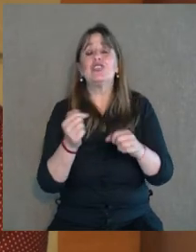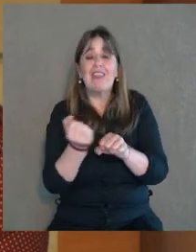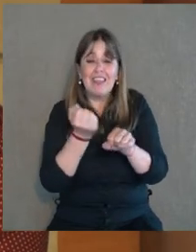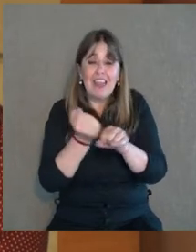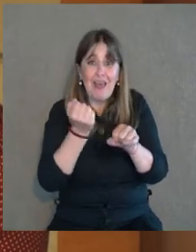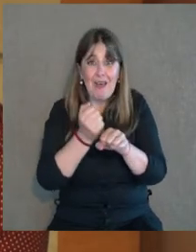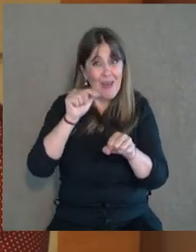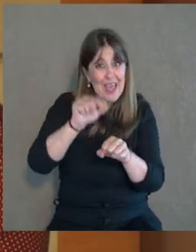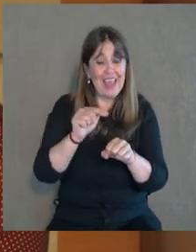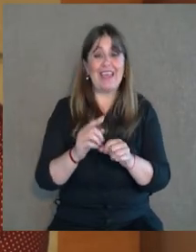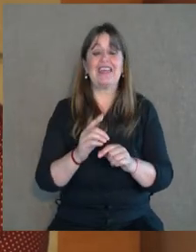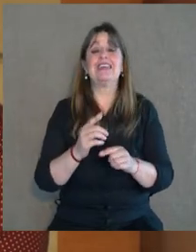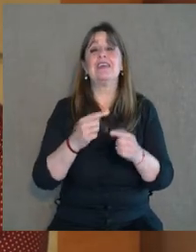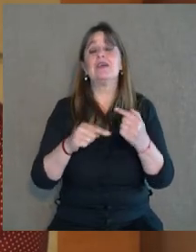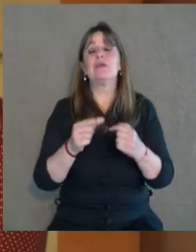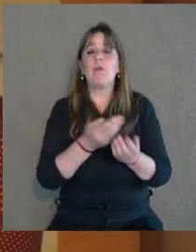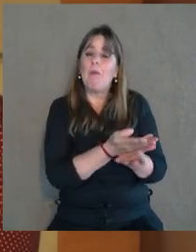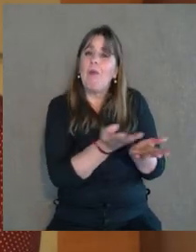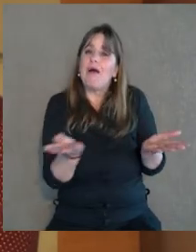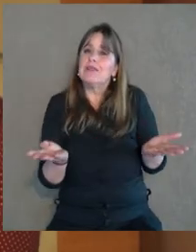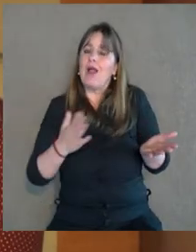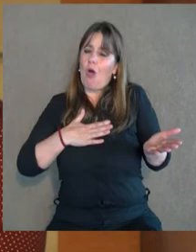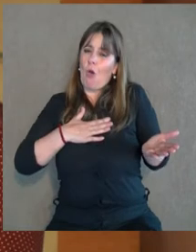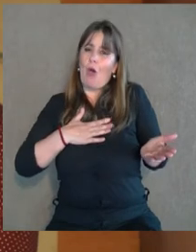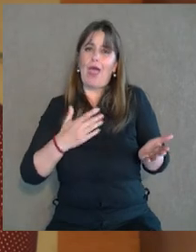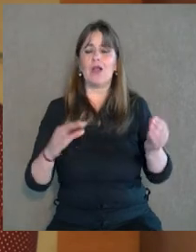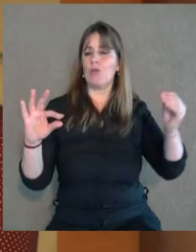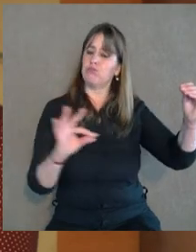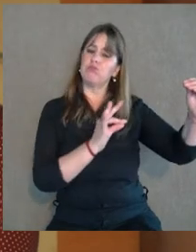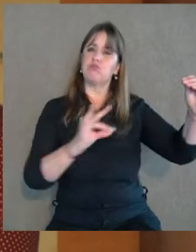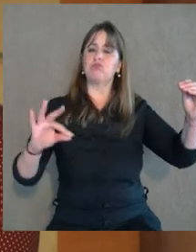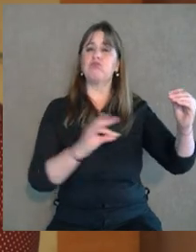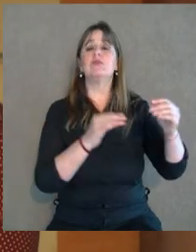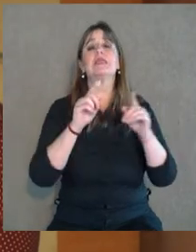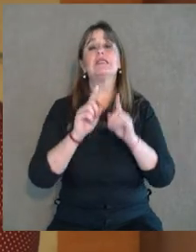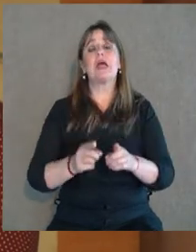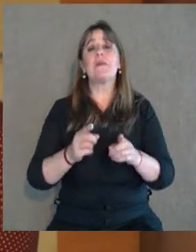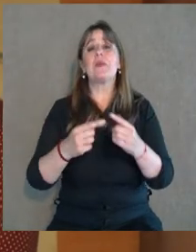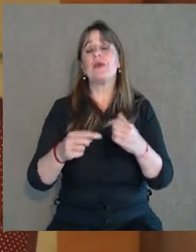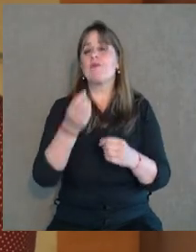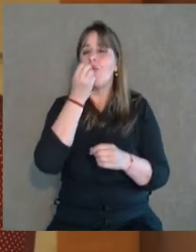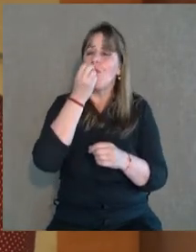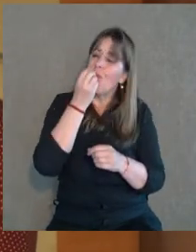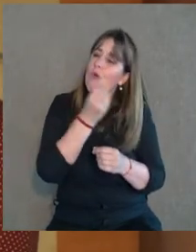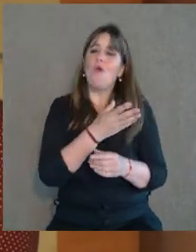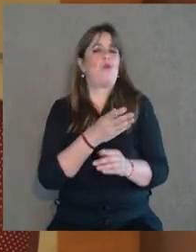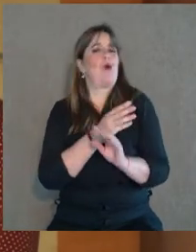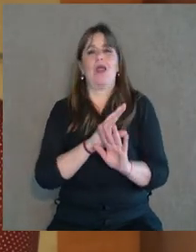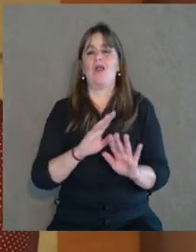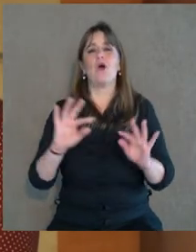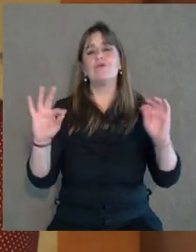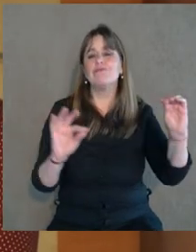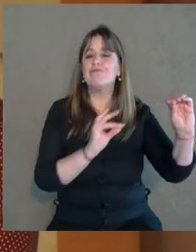trabajo que él tenía y para mostrarse él como violinista no y bueno es muy violinístico